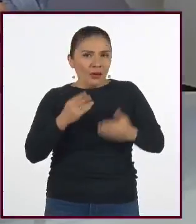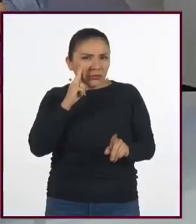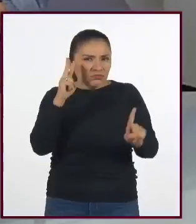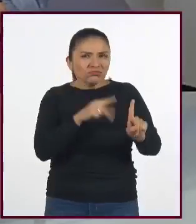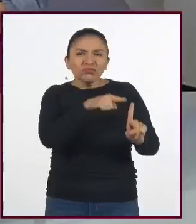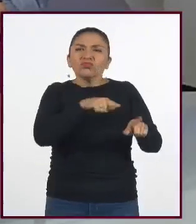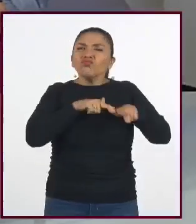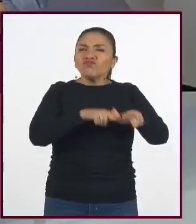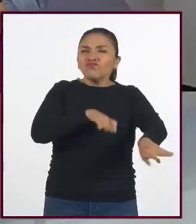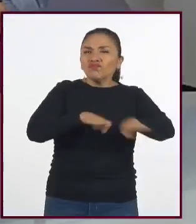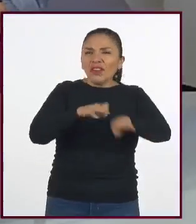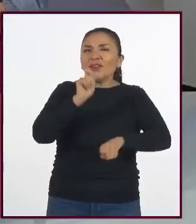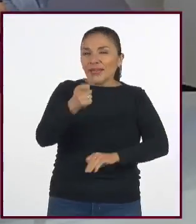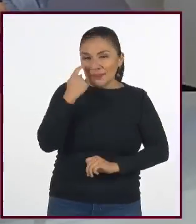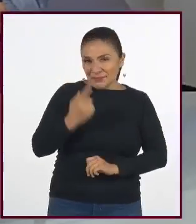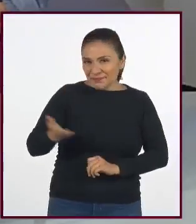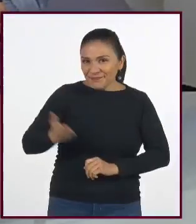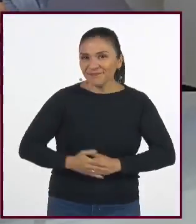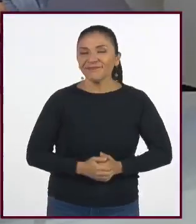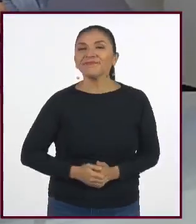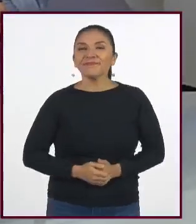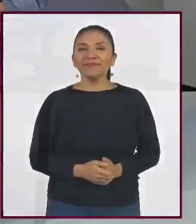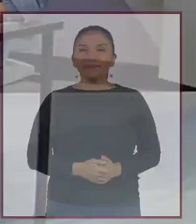su semblanza. Adelante.